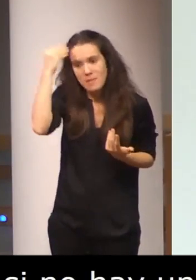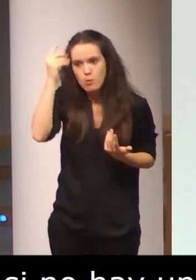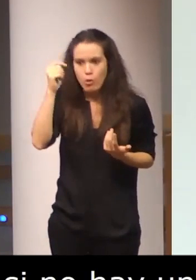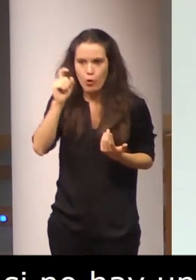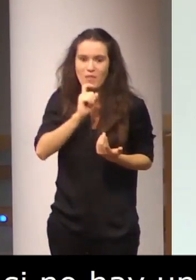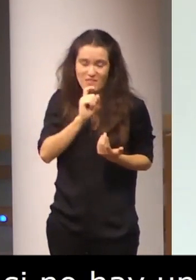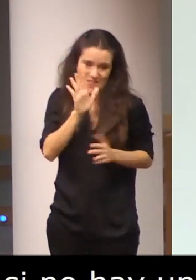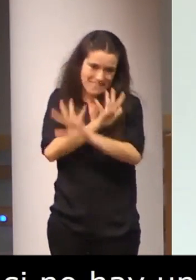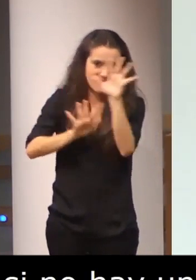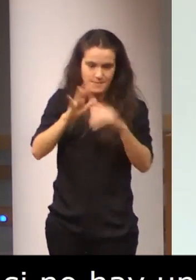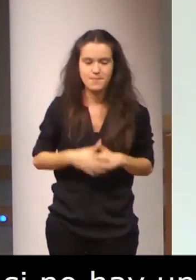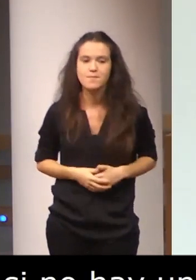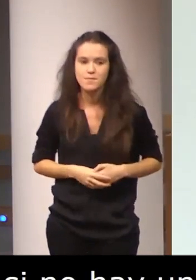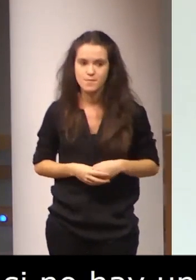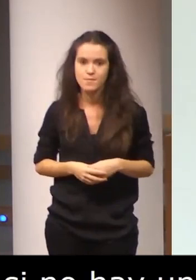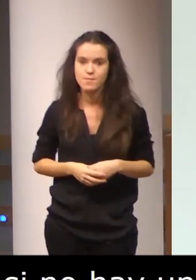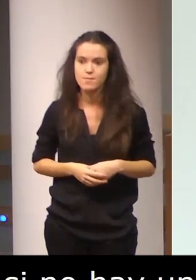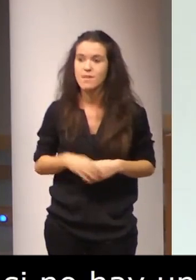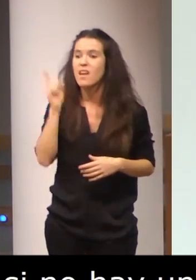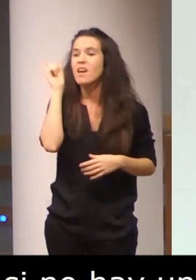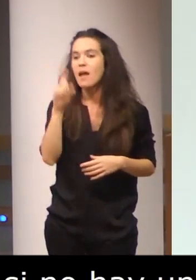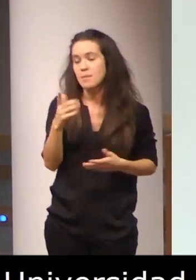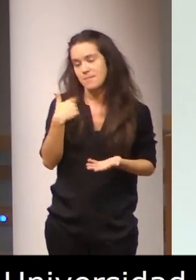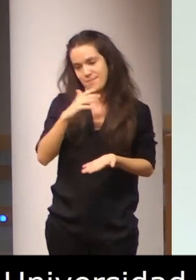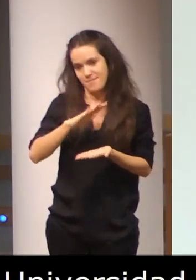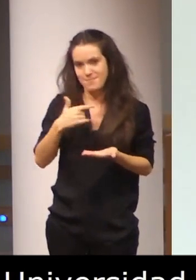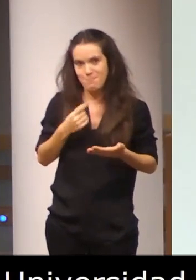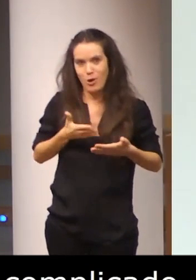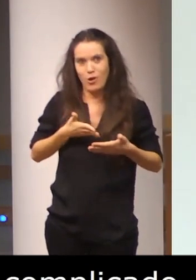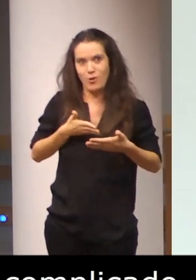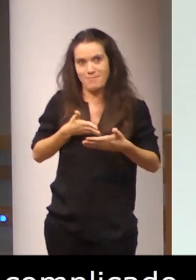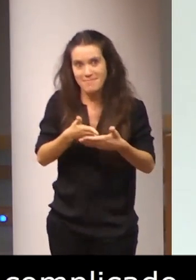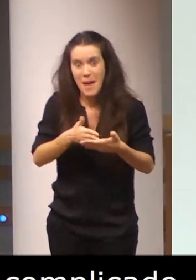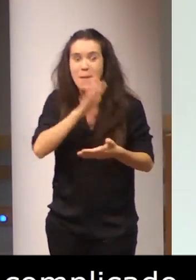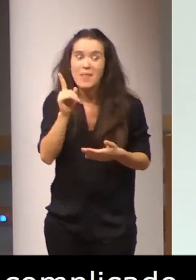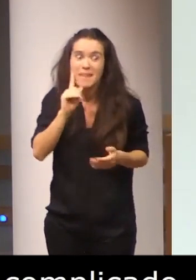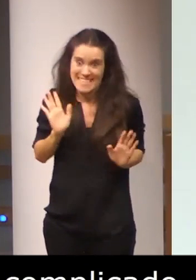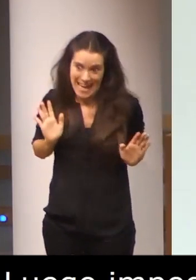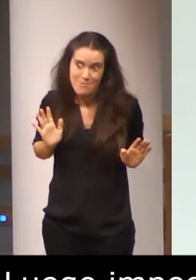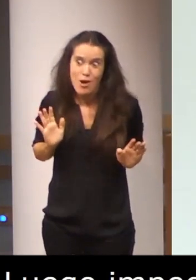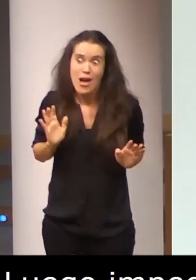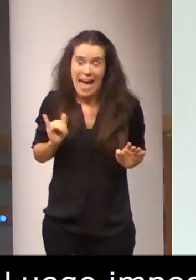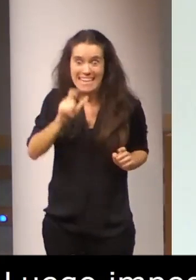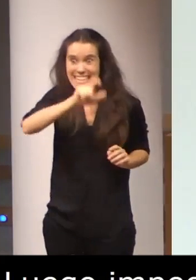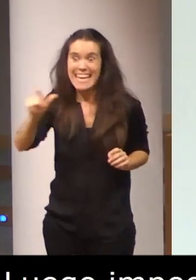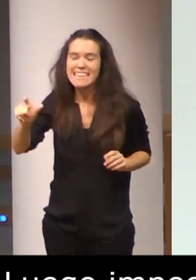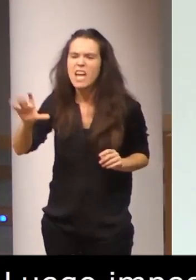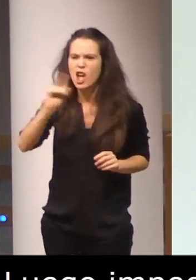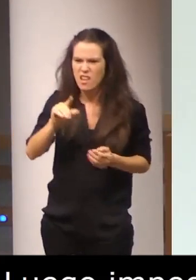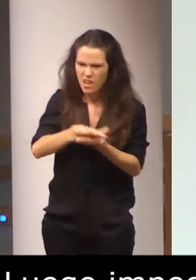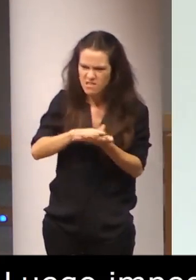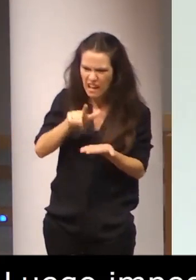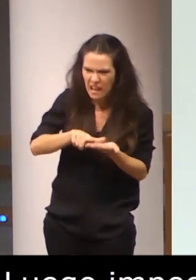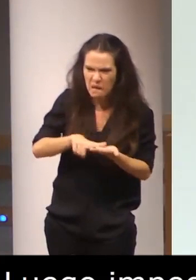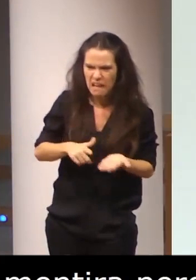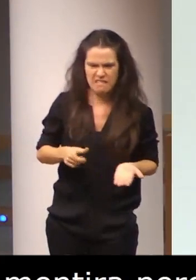luego, impedimentos también. Todavía parece mentira, pero hay gente que no entiende que la lengua de signos es una